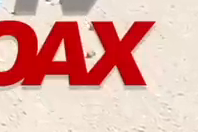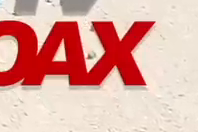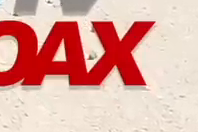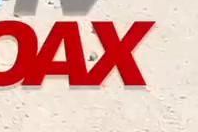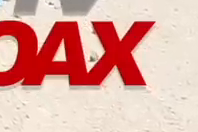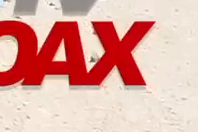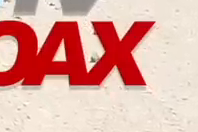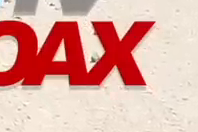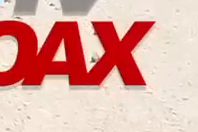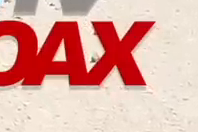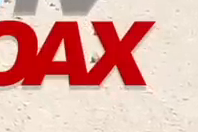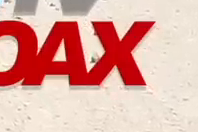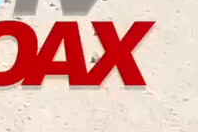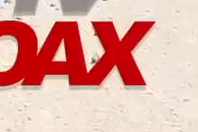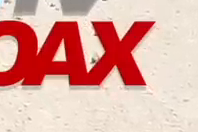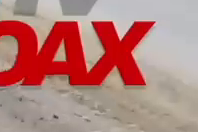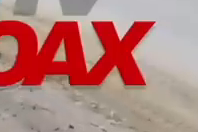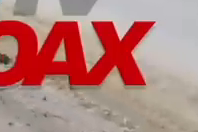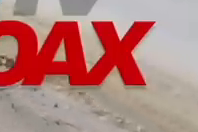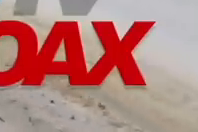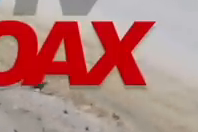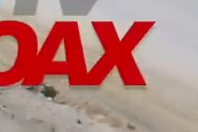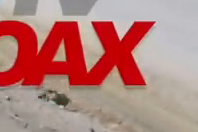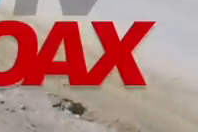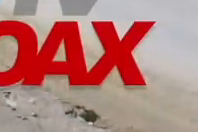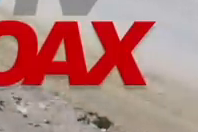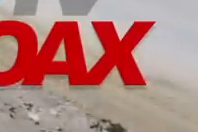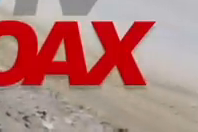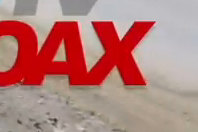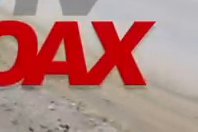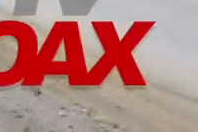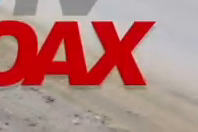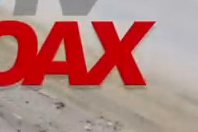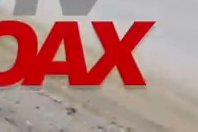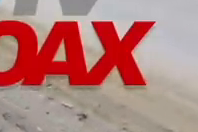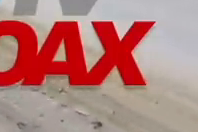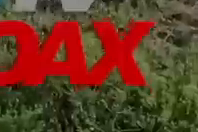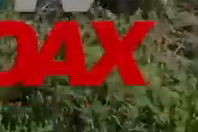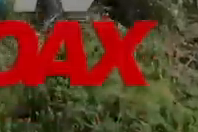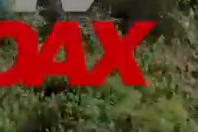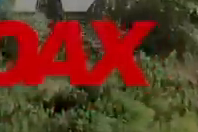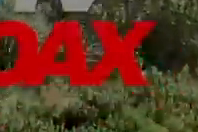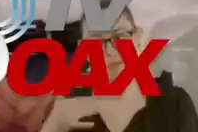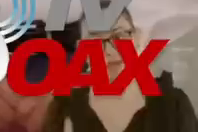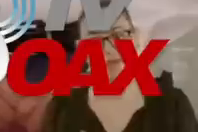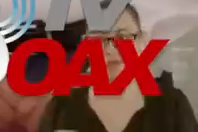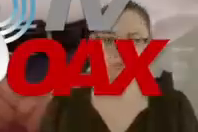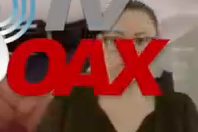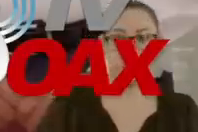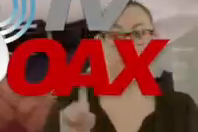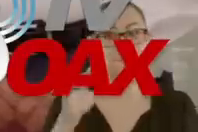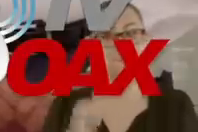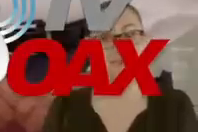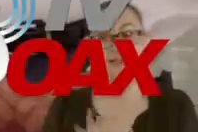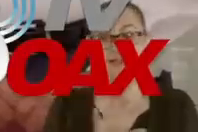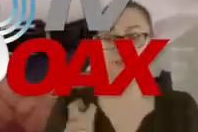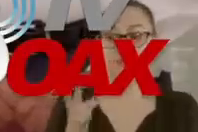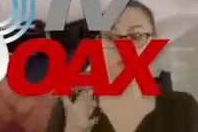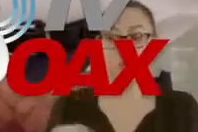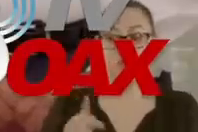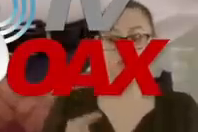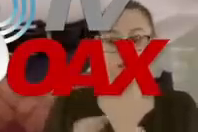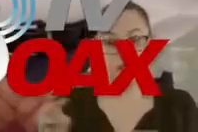que no existan retrasos. Y en diciembre del año 2023 se estarán inaugurando con los